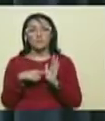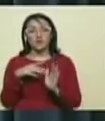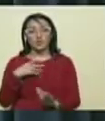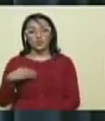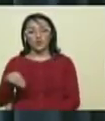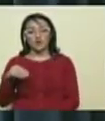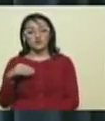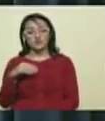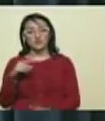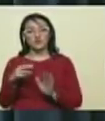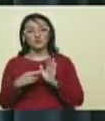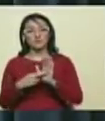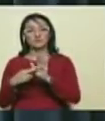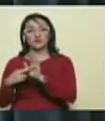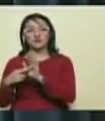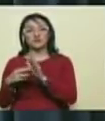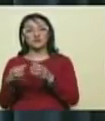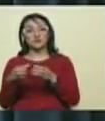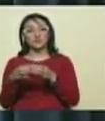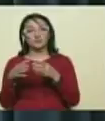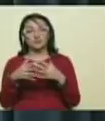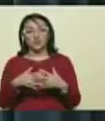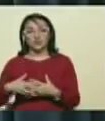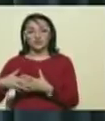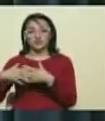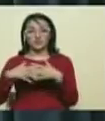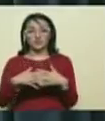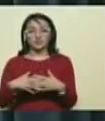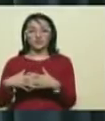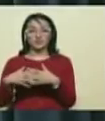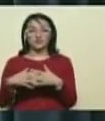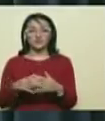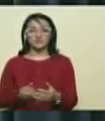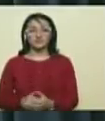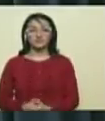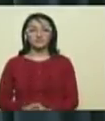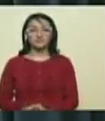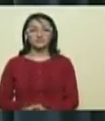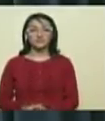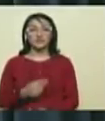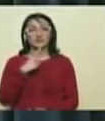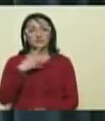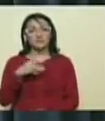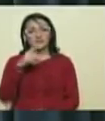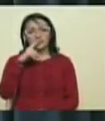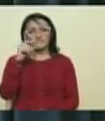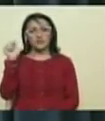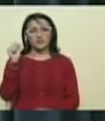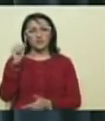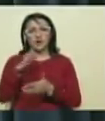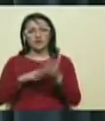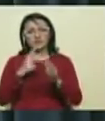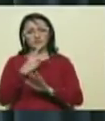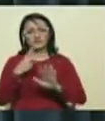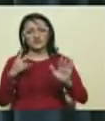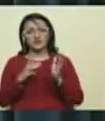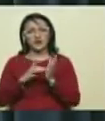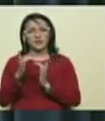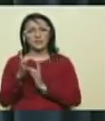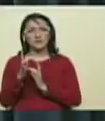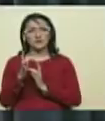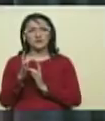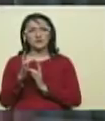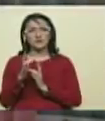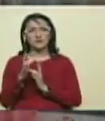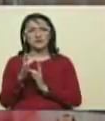dueños, los representantes de la administración Trump. Le dice el presidente Maduro en esa carta del 27 de abril, ha